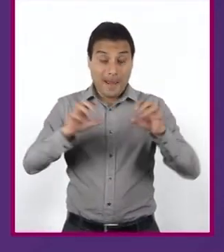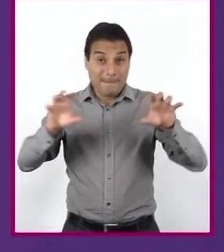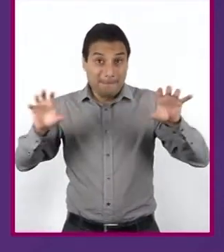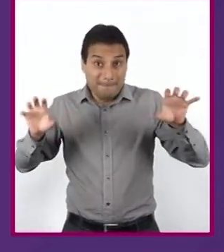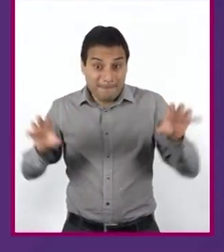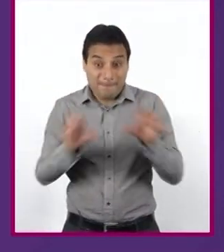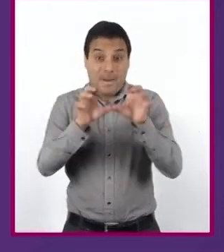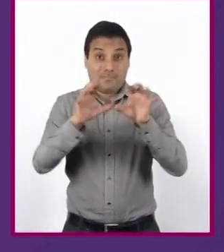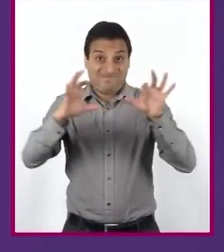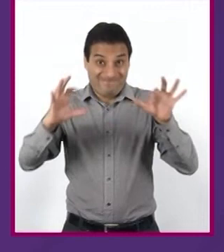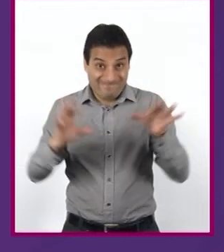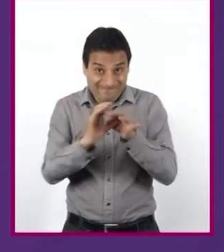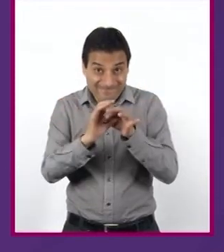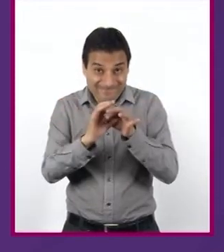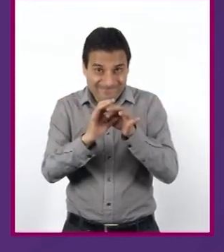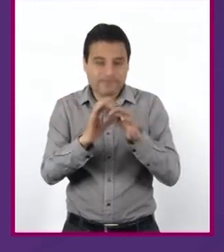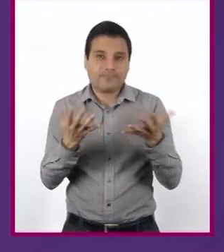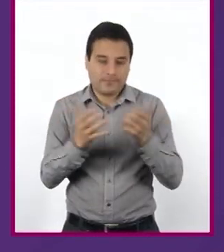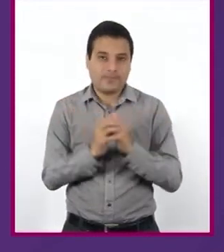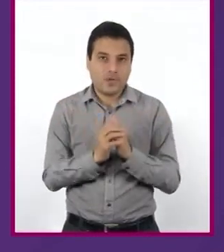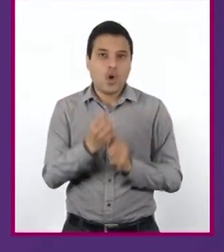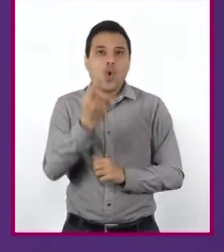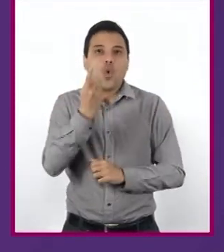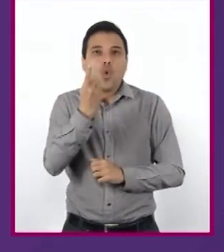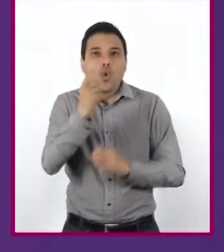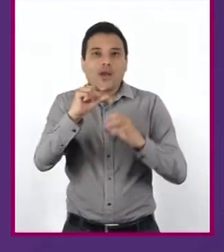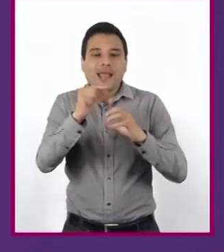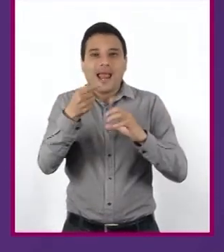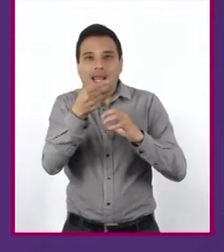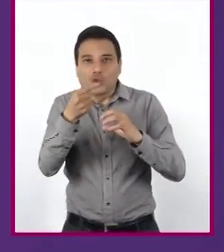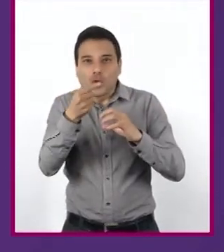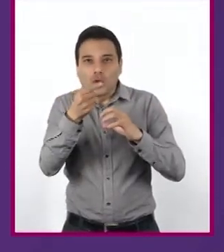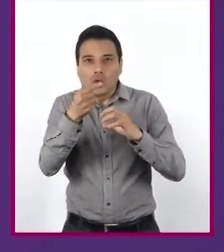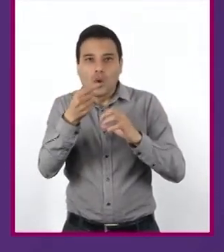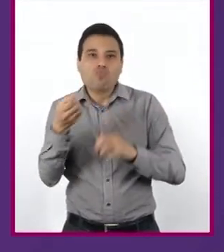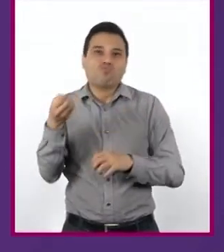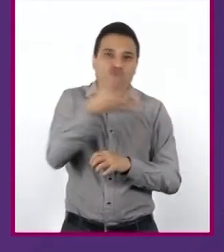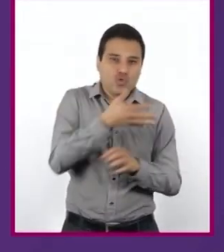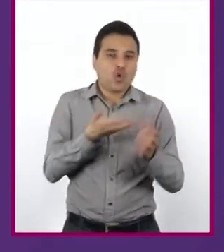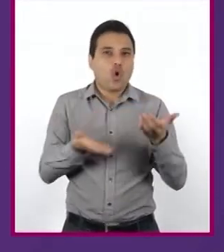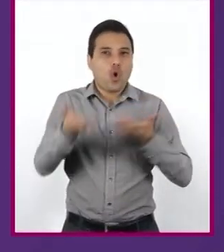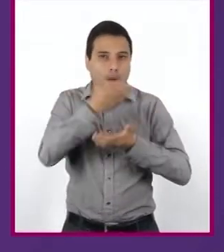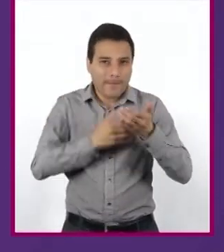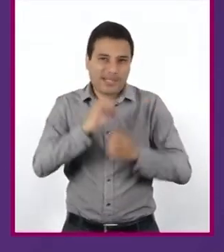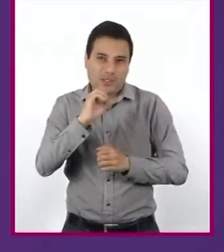entre sí, en ocasiones comparten uno o más de sus electrones externos.